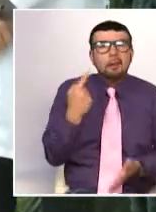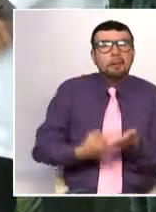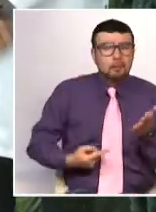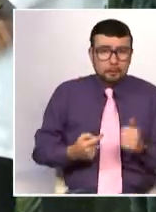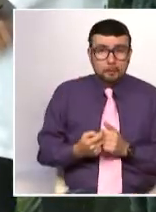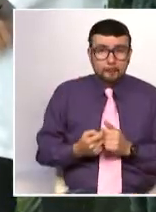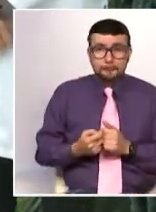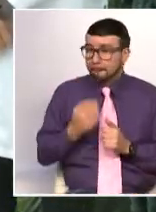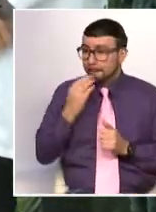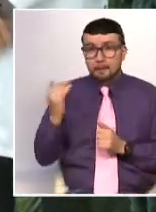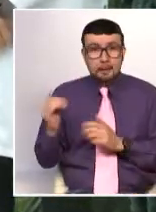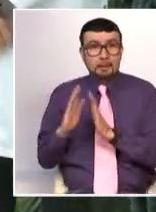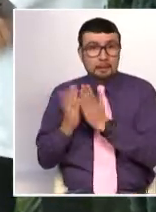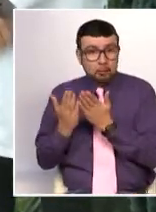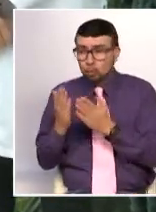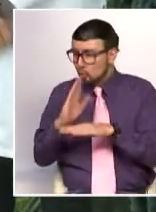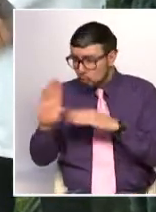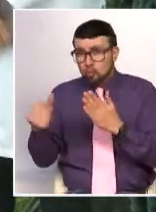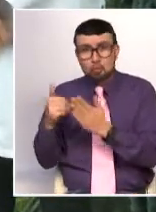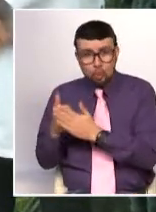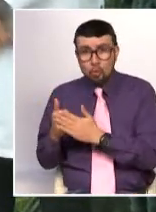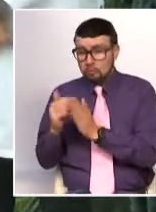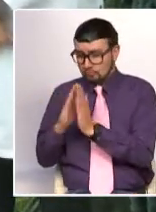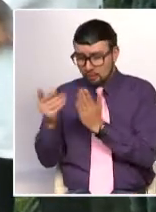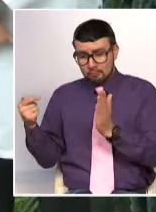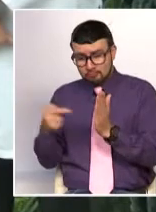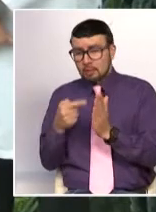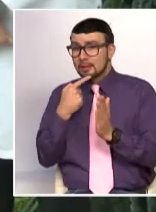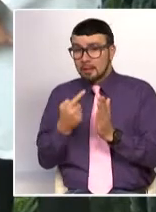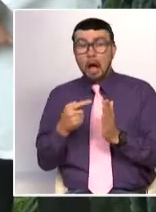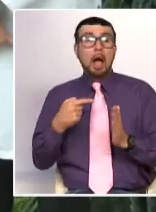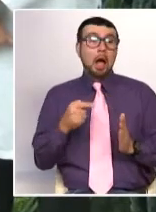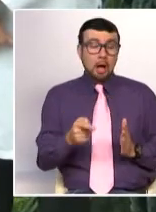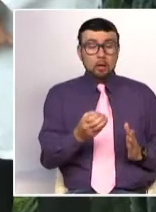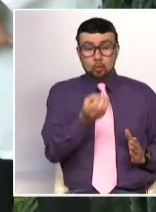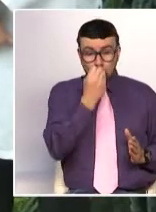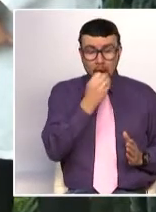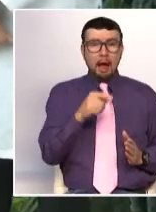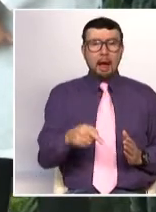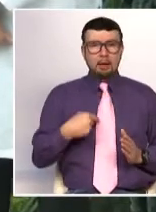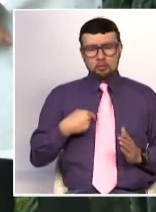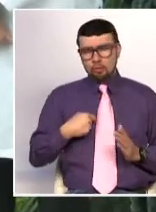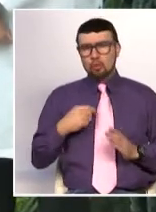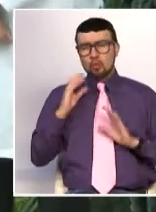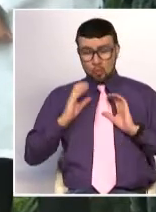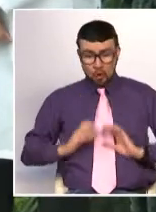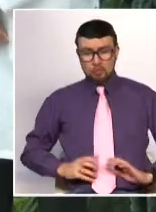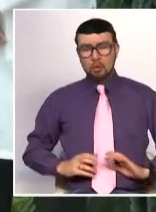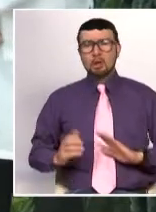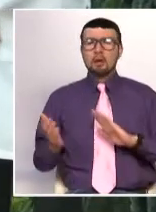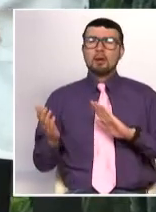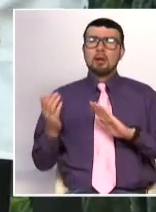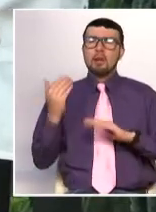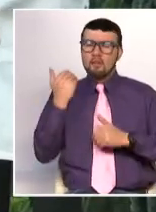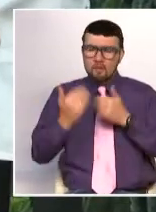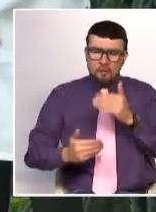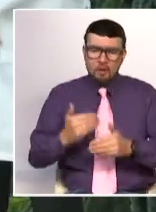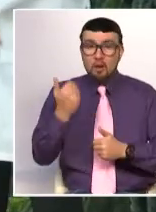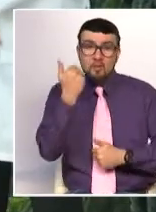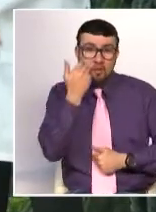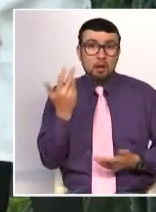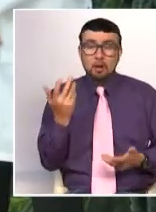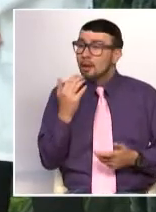escrito en todos los libros que hay alimentos que oxidan a intoxica en el cuerpo y entonces tenemos que hablar de los lácteos